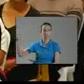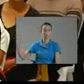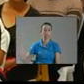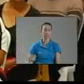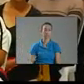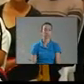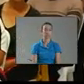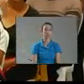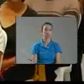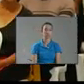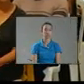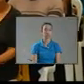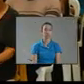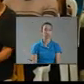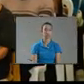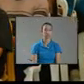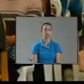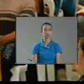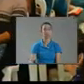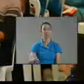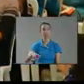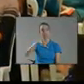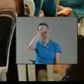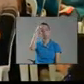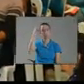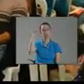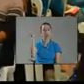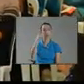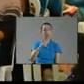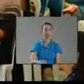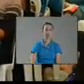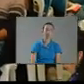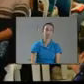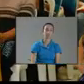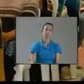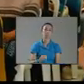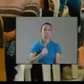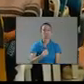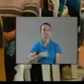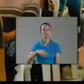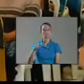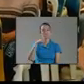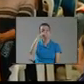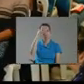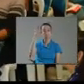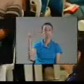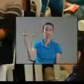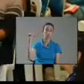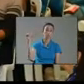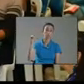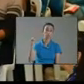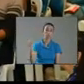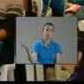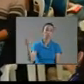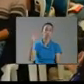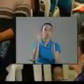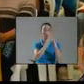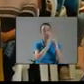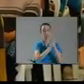Y le has creído la mentira al enemigo. Has creído que Dios no es lo suficiente